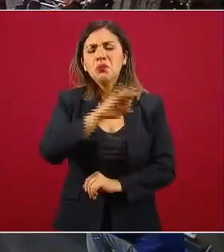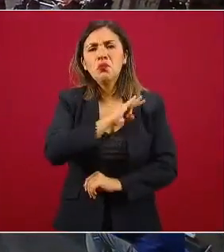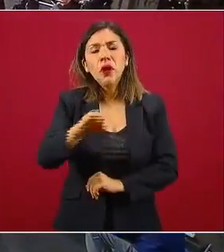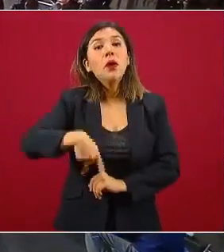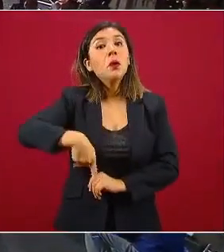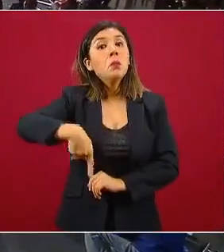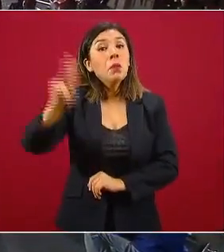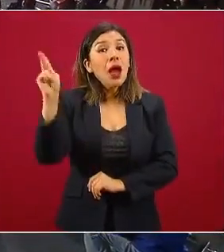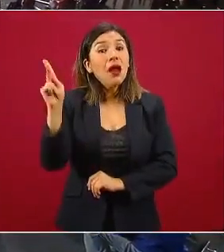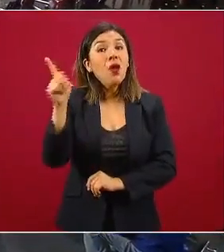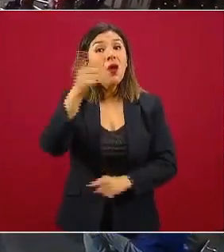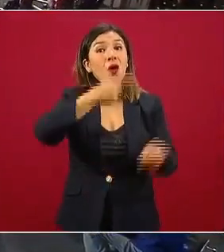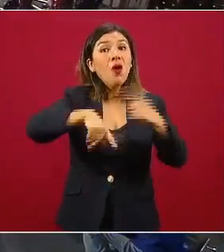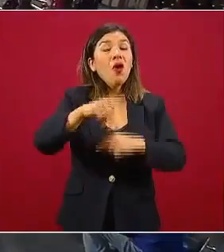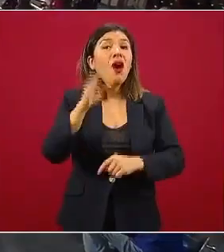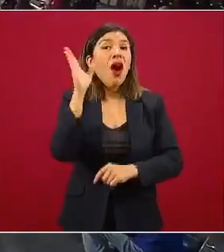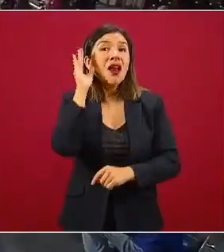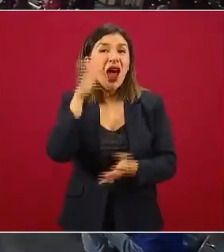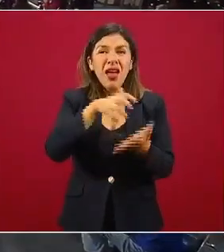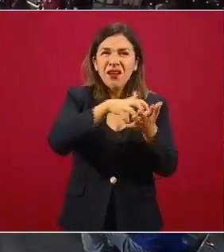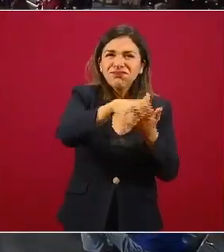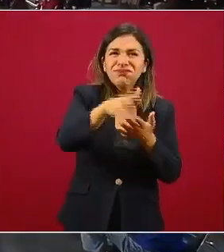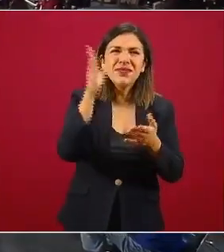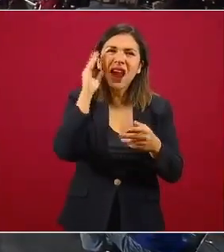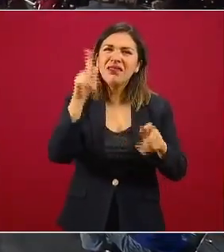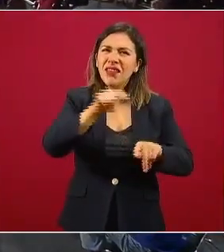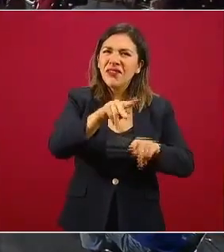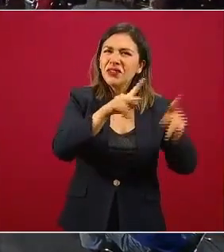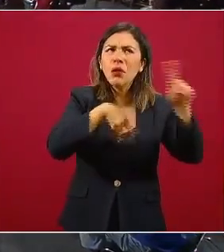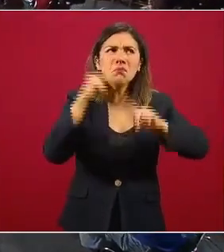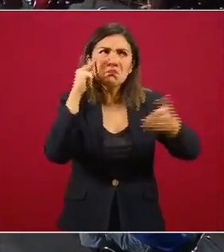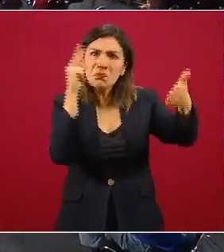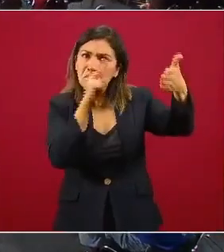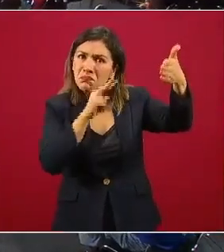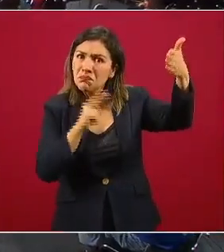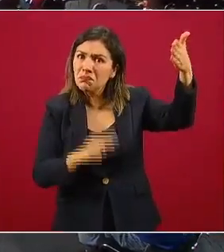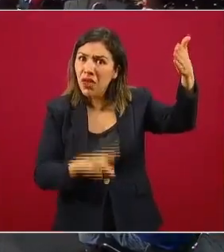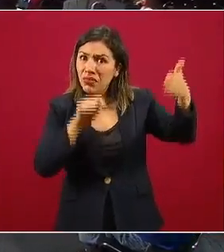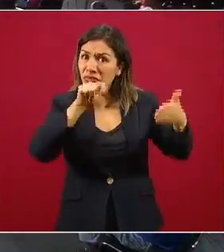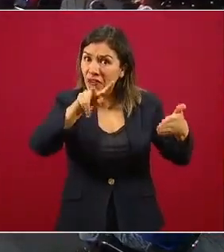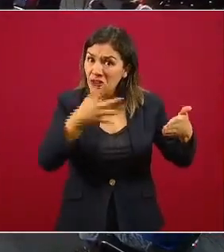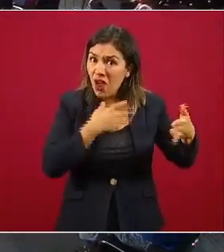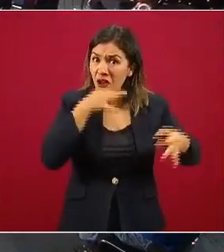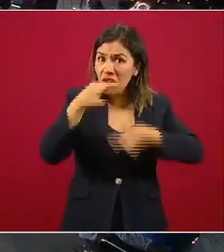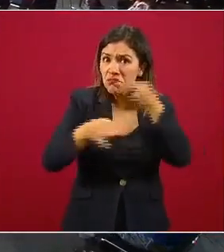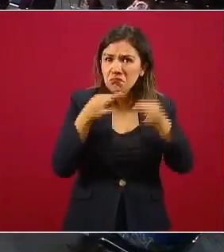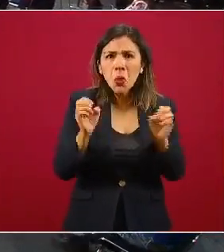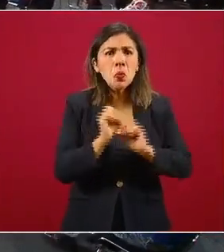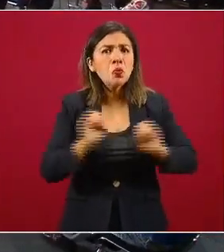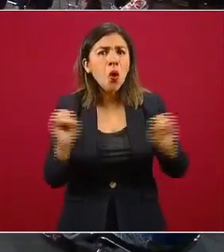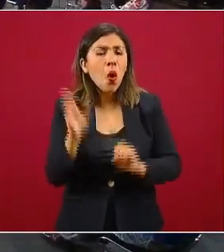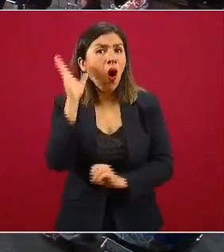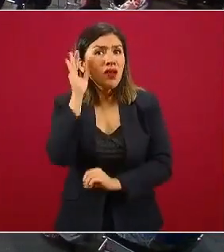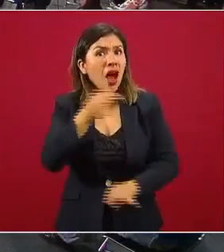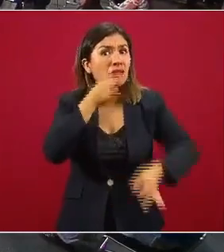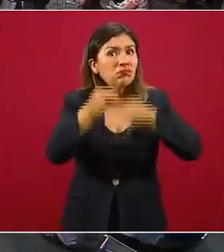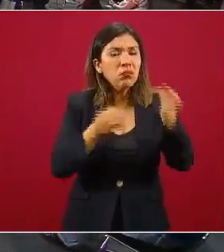Pero los medios masivos, no vemos nada de esto en la tele ni en la